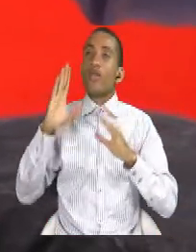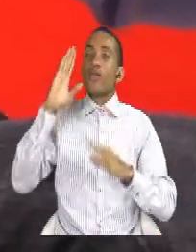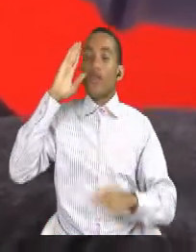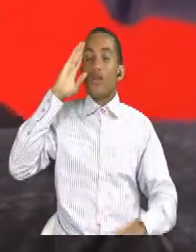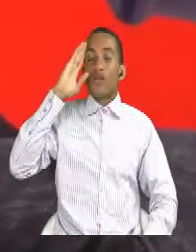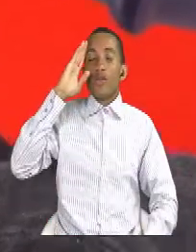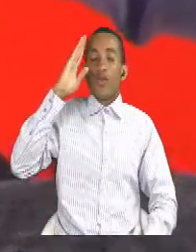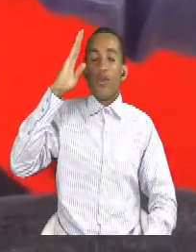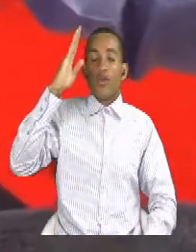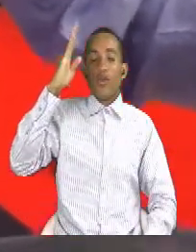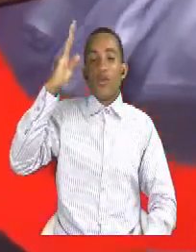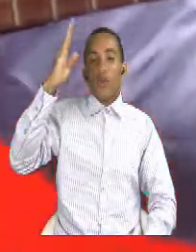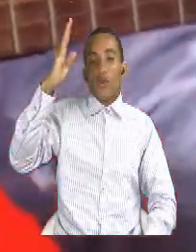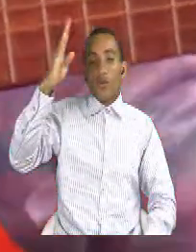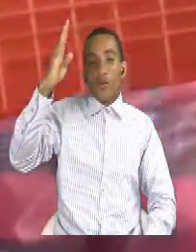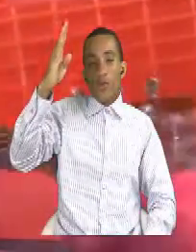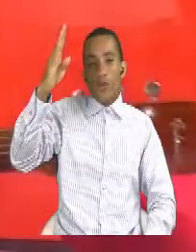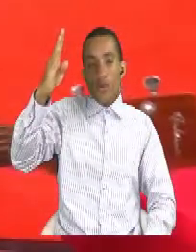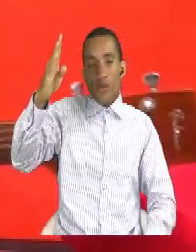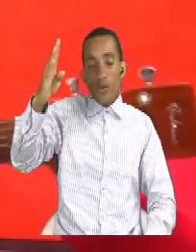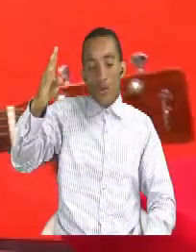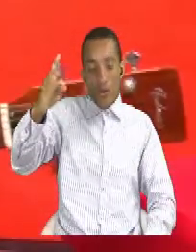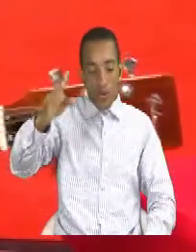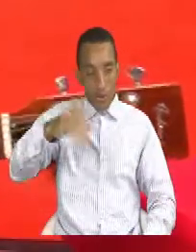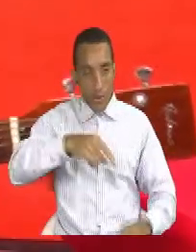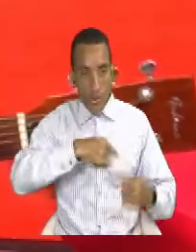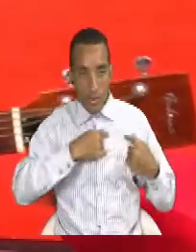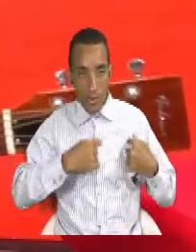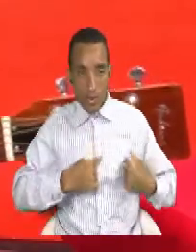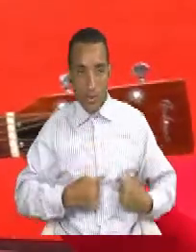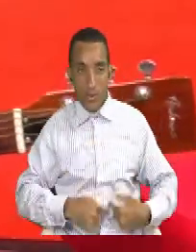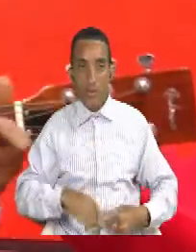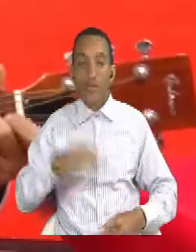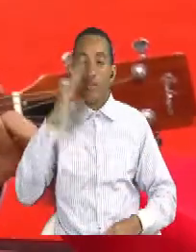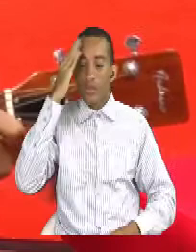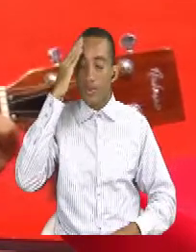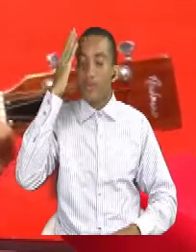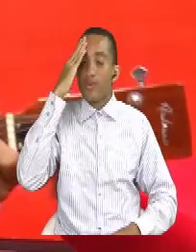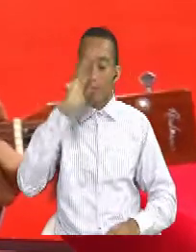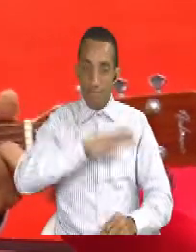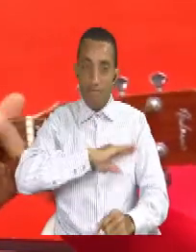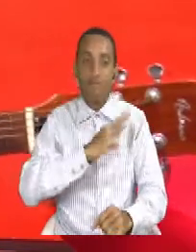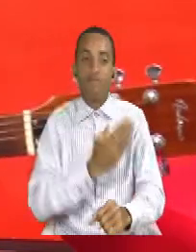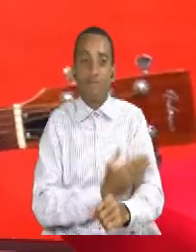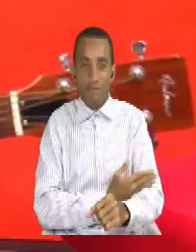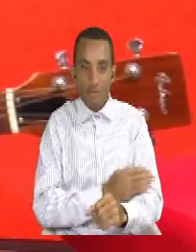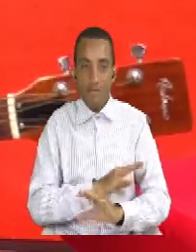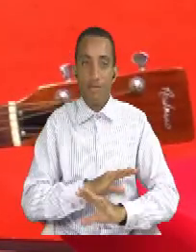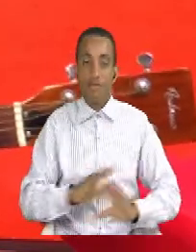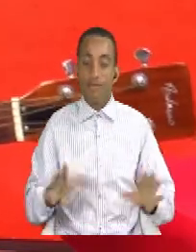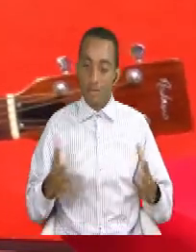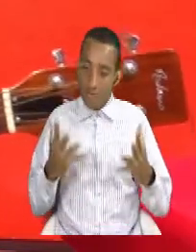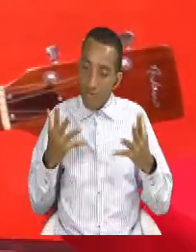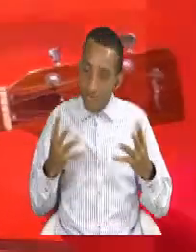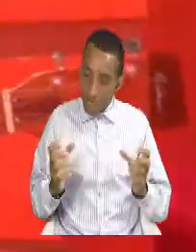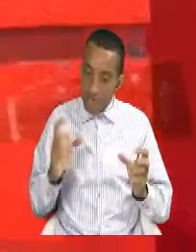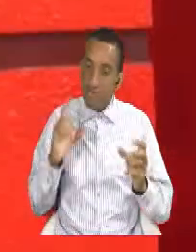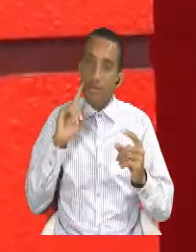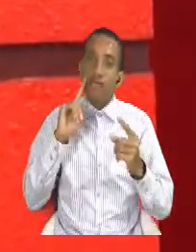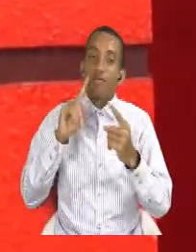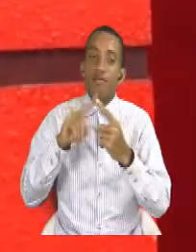futuro con el corazón. Saber que se puede, querer que se